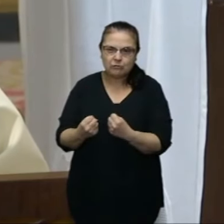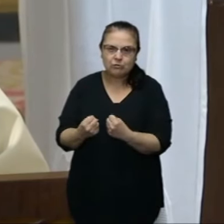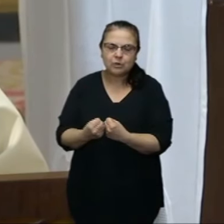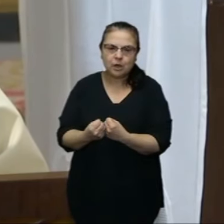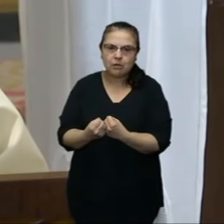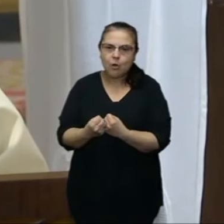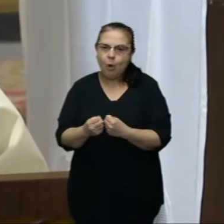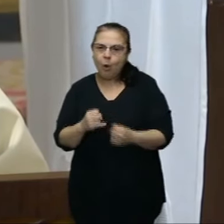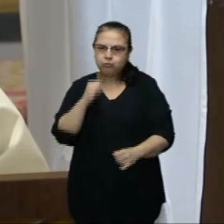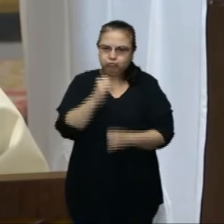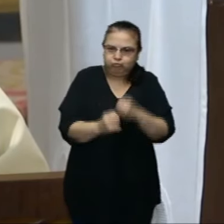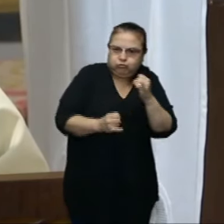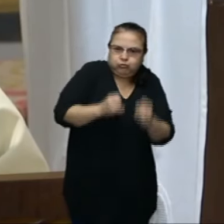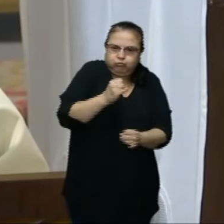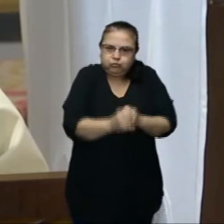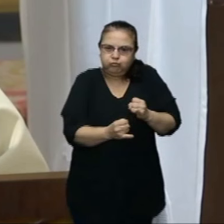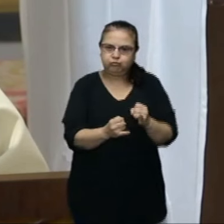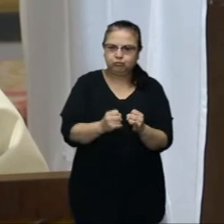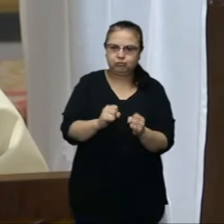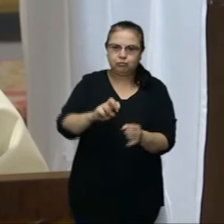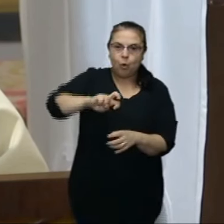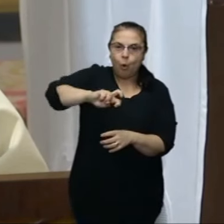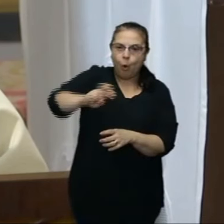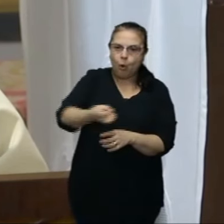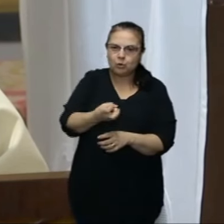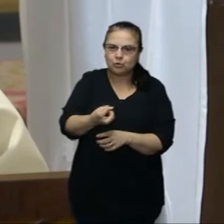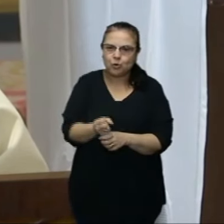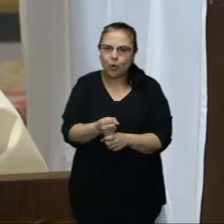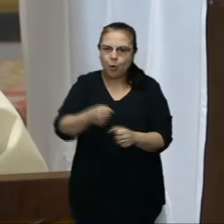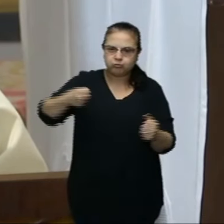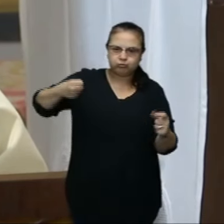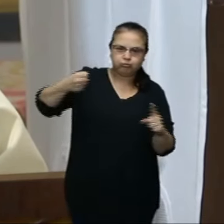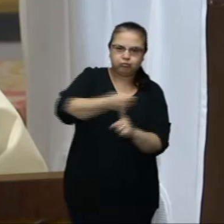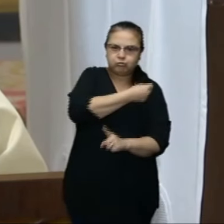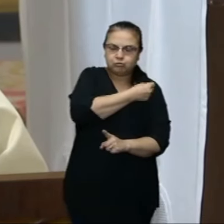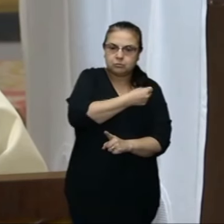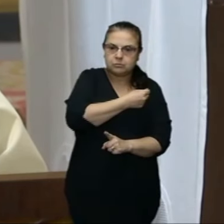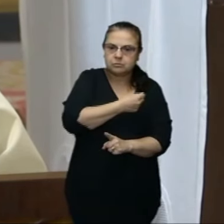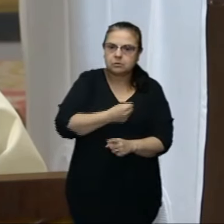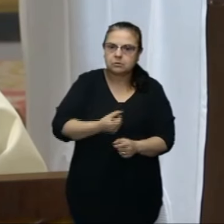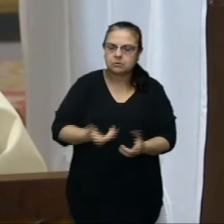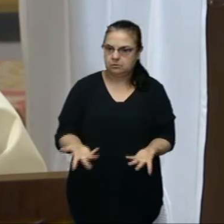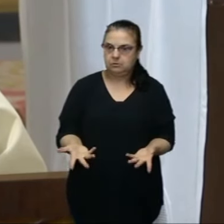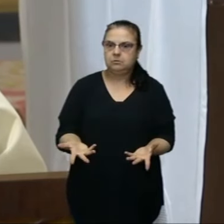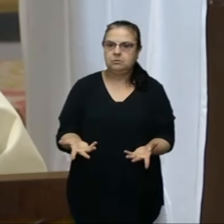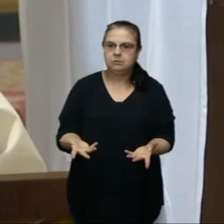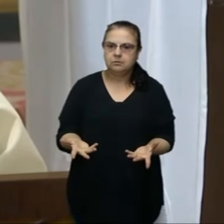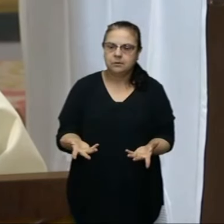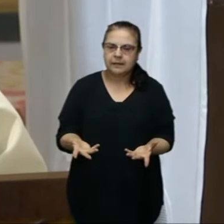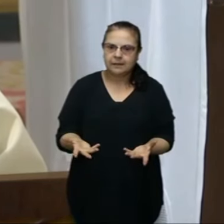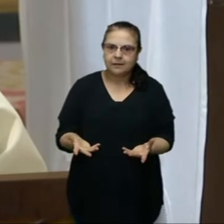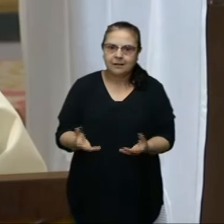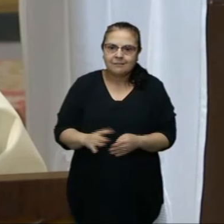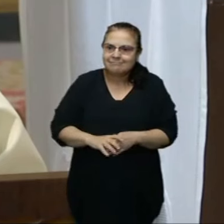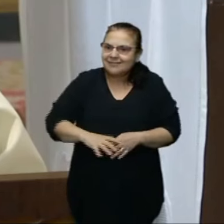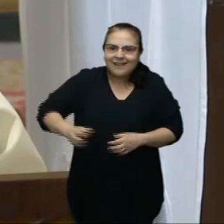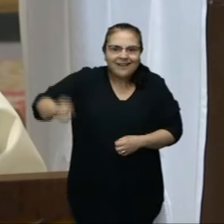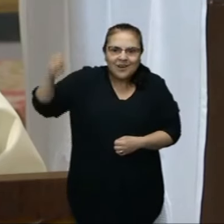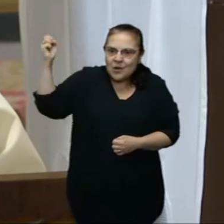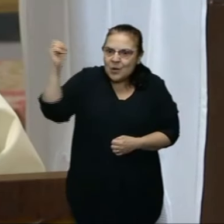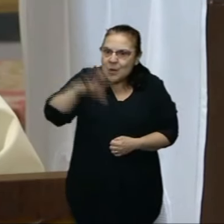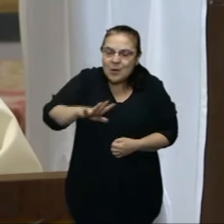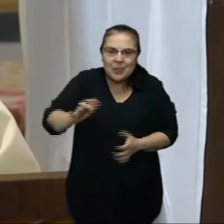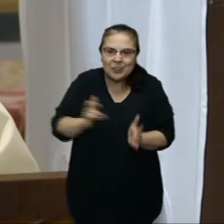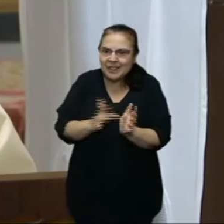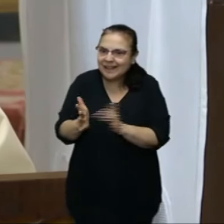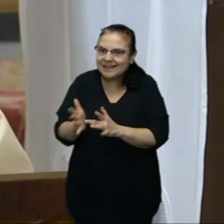a pisotear a todo lo que haga falta con tal de conseguir sus fines. No ven la grandeza de la luz que Cristo